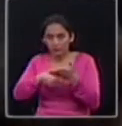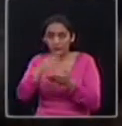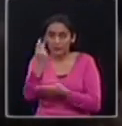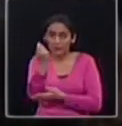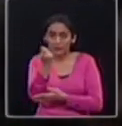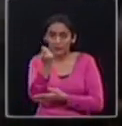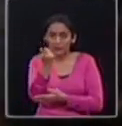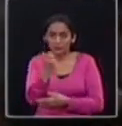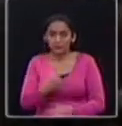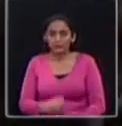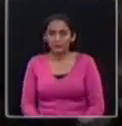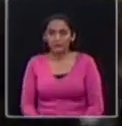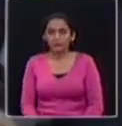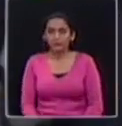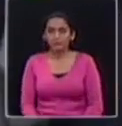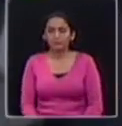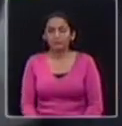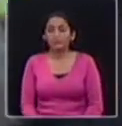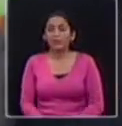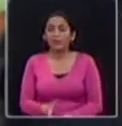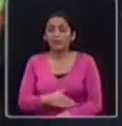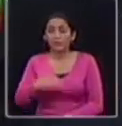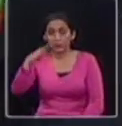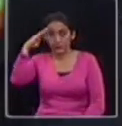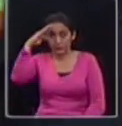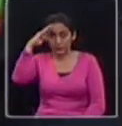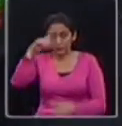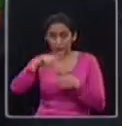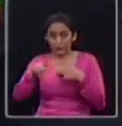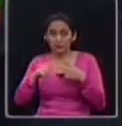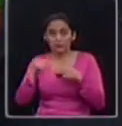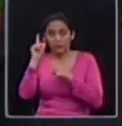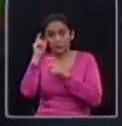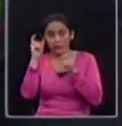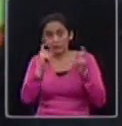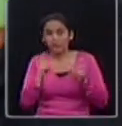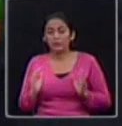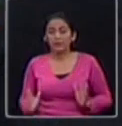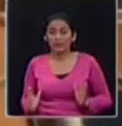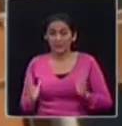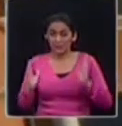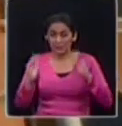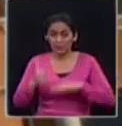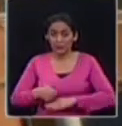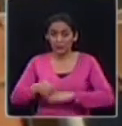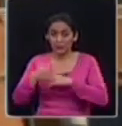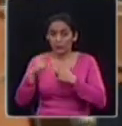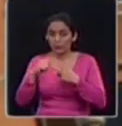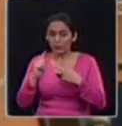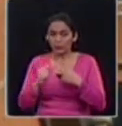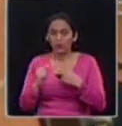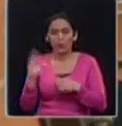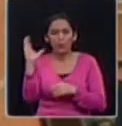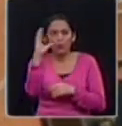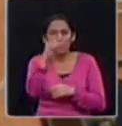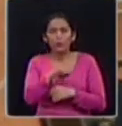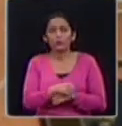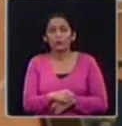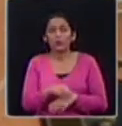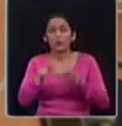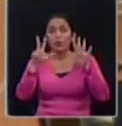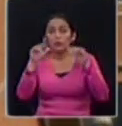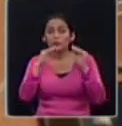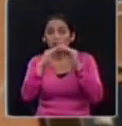El operativo fue realizado de manera conjunta entre la policía y la Fiscalía de la SUAI. Hubo 8 allanamientos en Cuenca y en el Cantón Santa